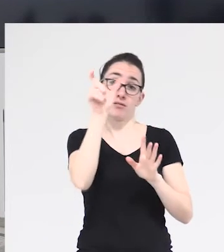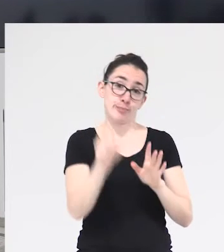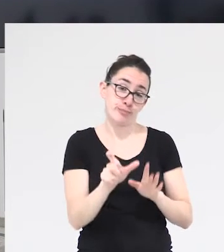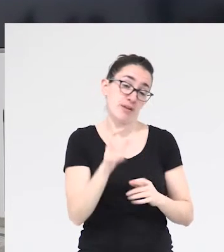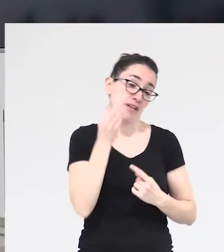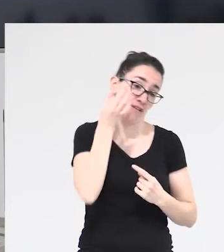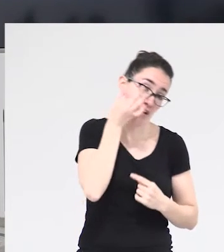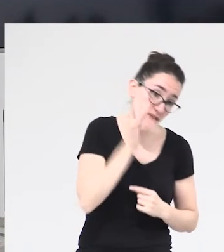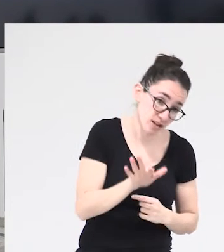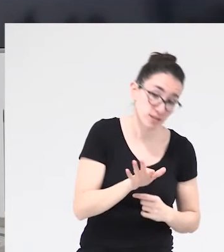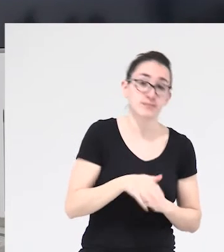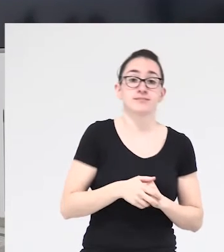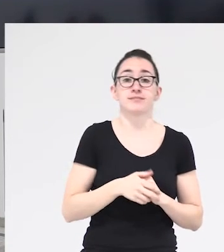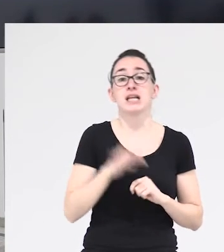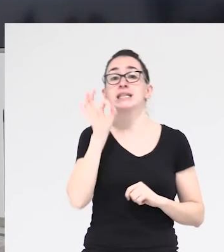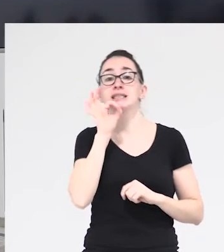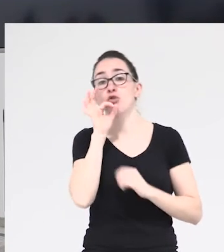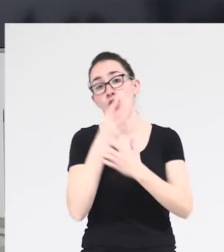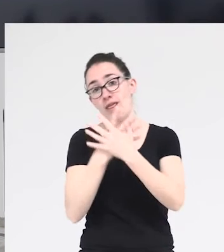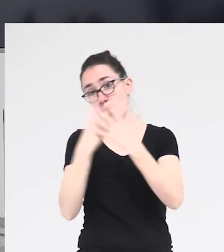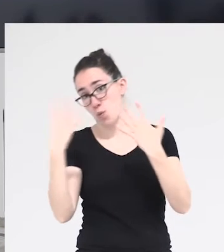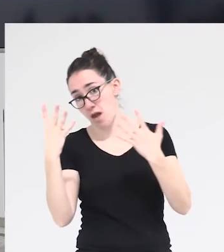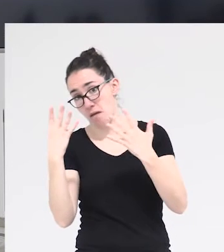francés de mitad del siglo XIX,